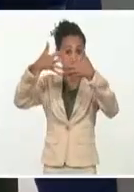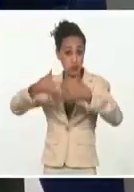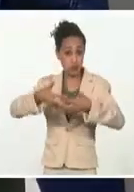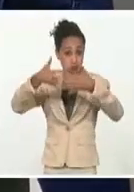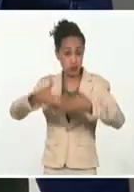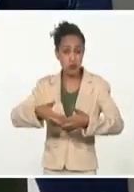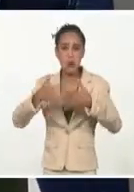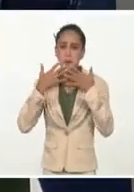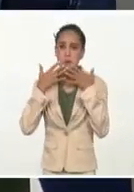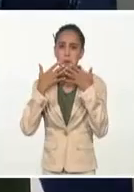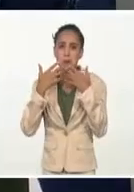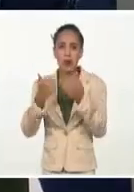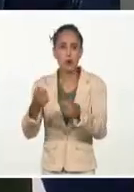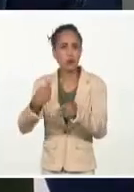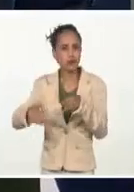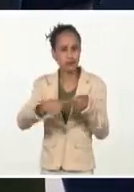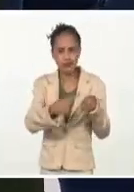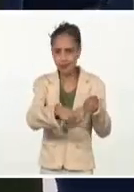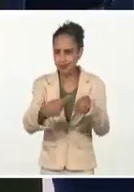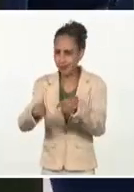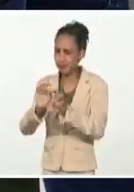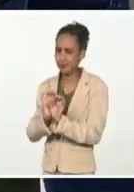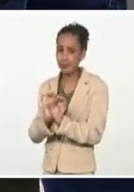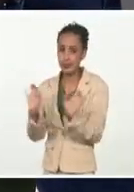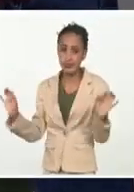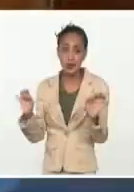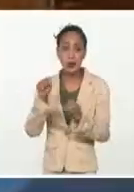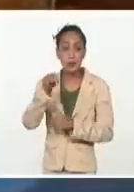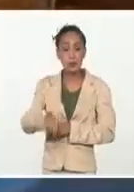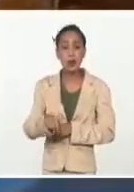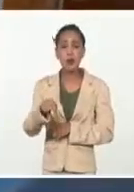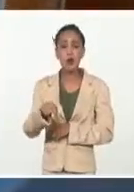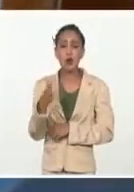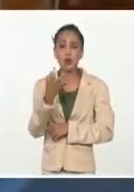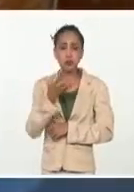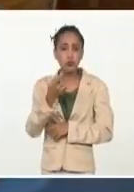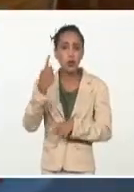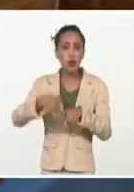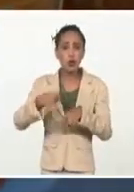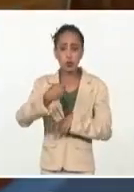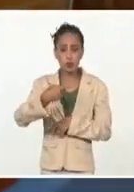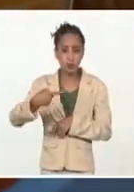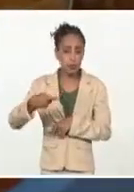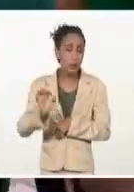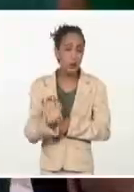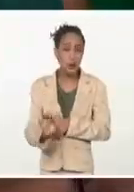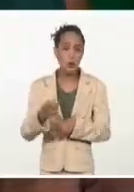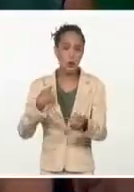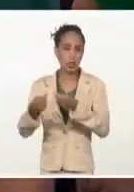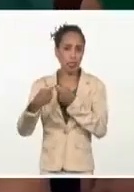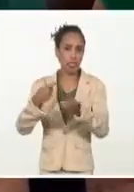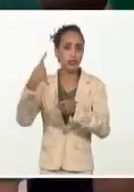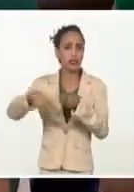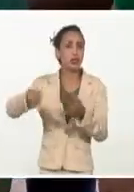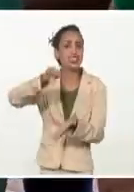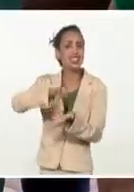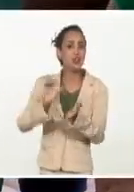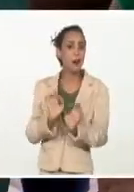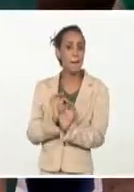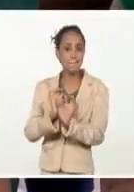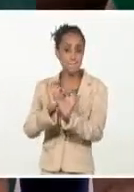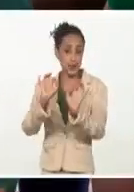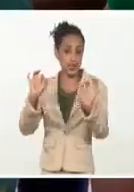mejorados y diferentes productos orgánicos como el humus de lombriz sólido y líquido para su comercialización en centros especializados